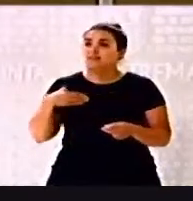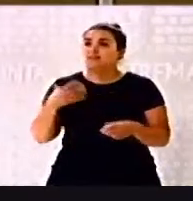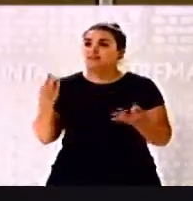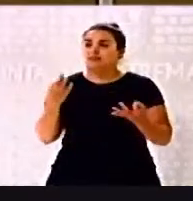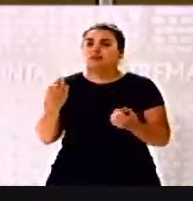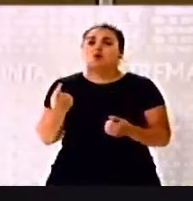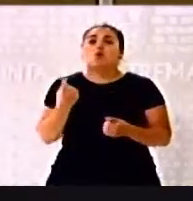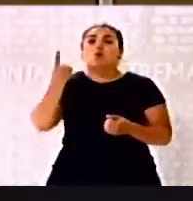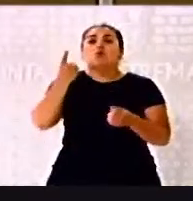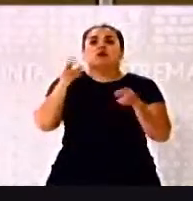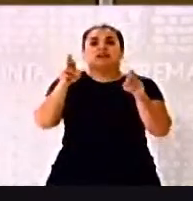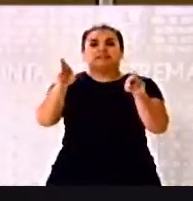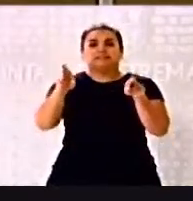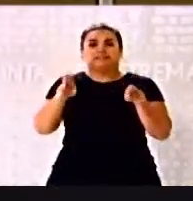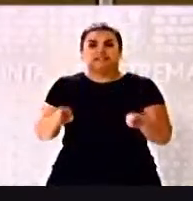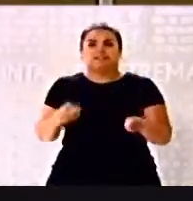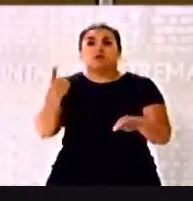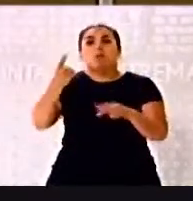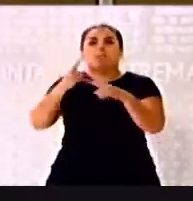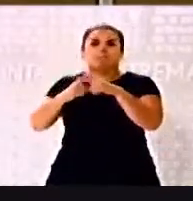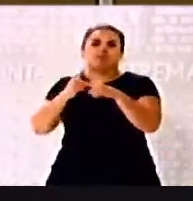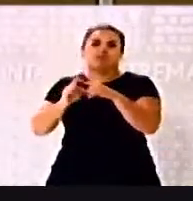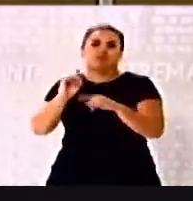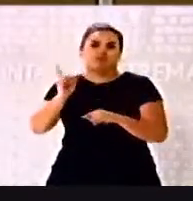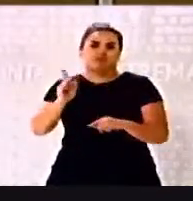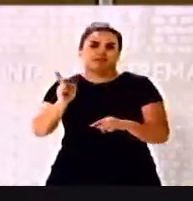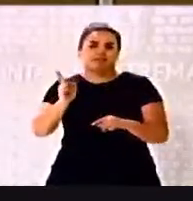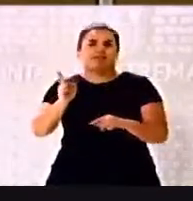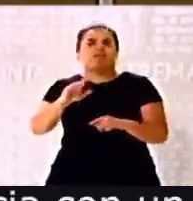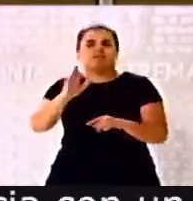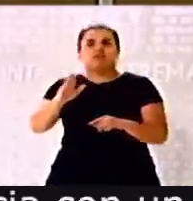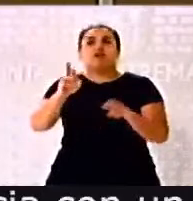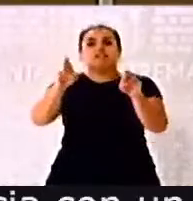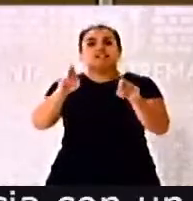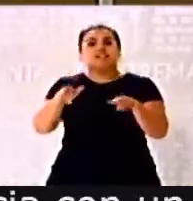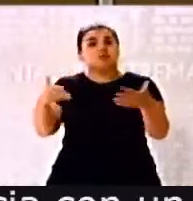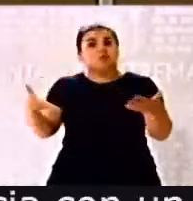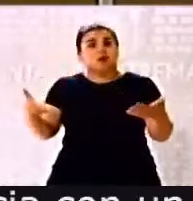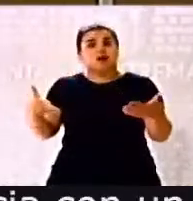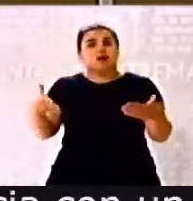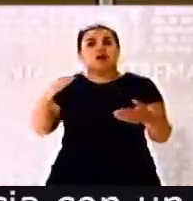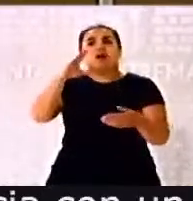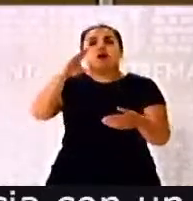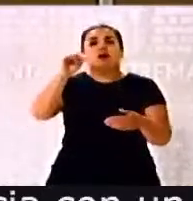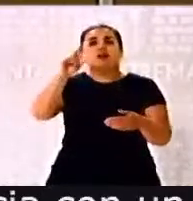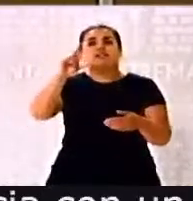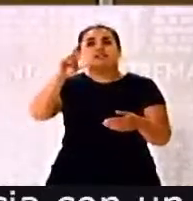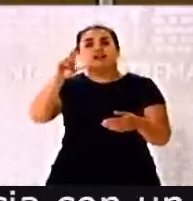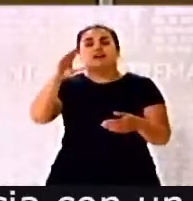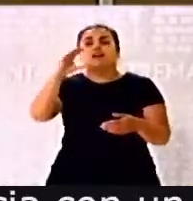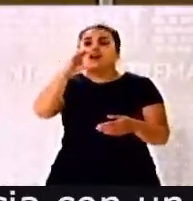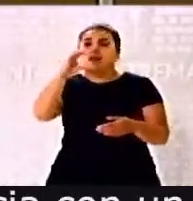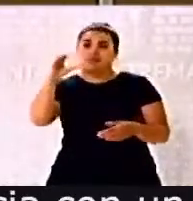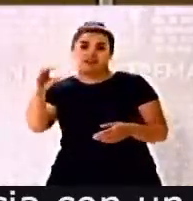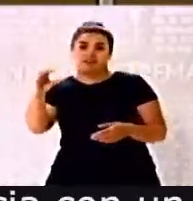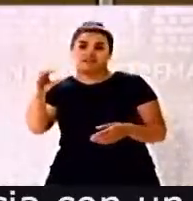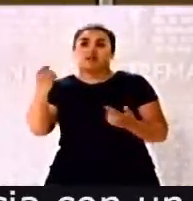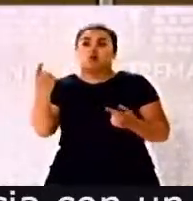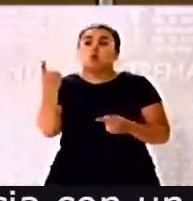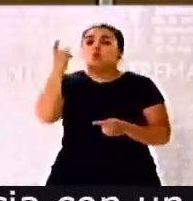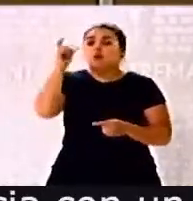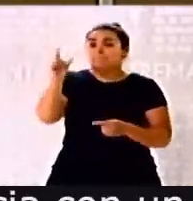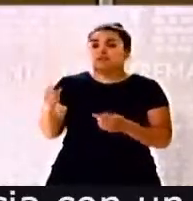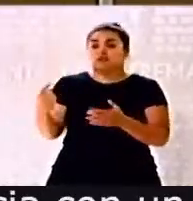una residencia con un positivo afectada, que es la residencia que está en Casar de Cáceres y que solamente tiene una